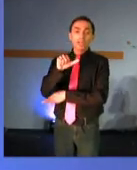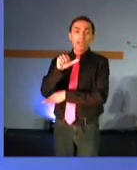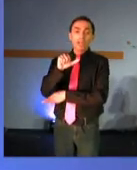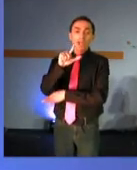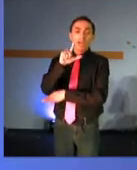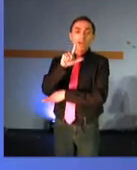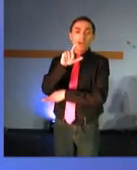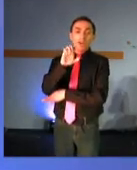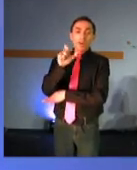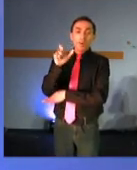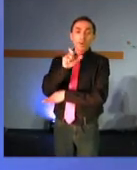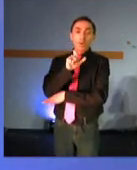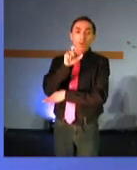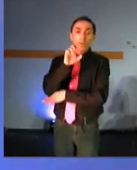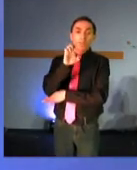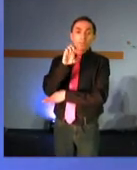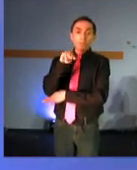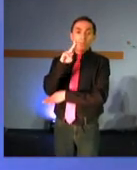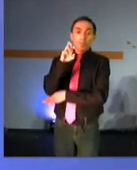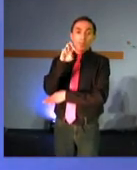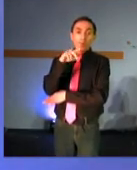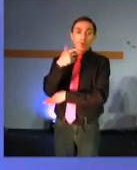quien desde